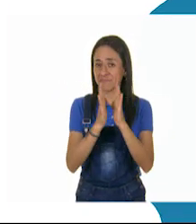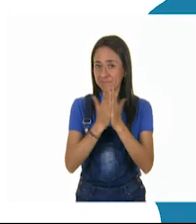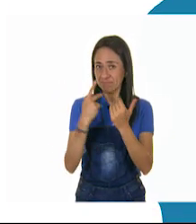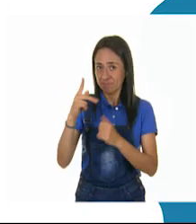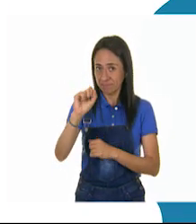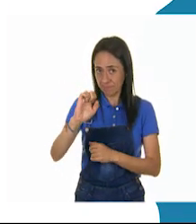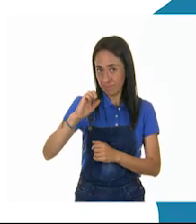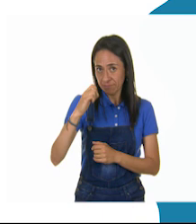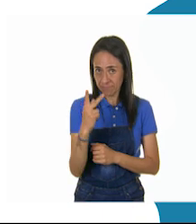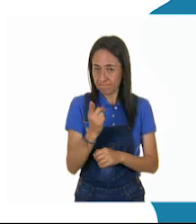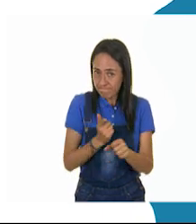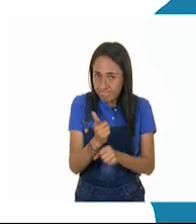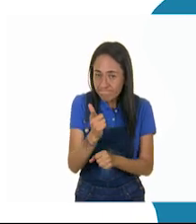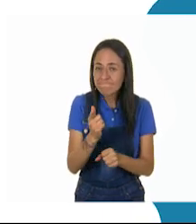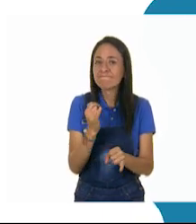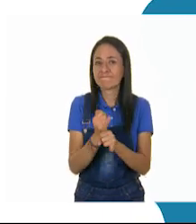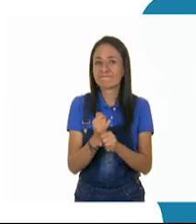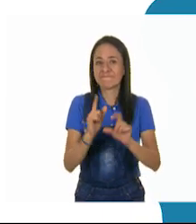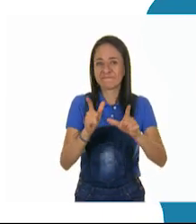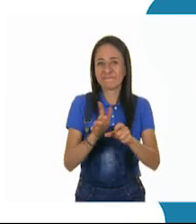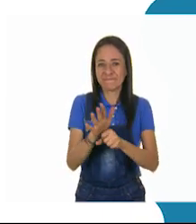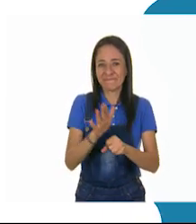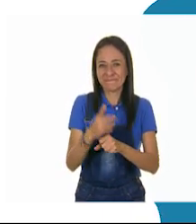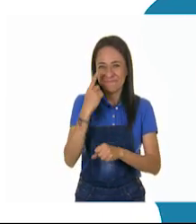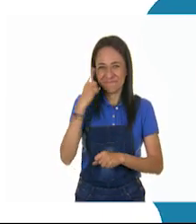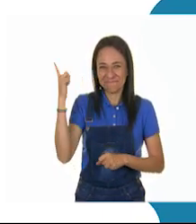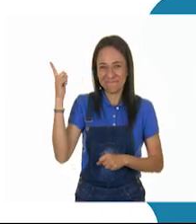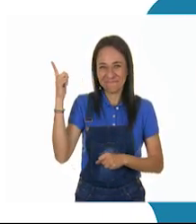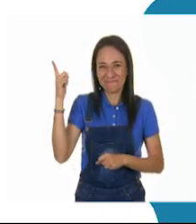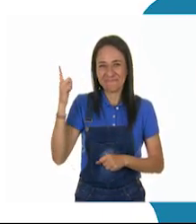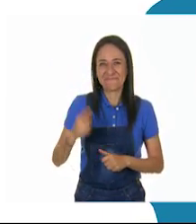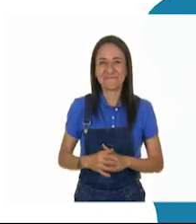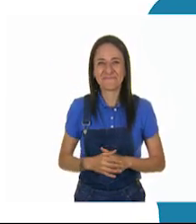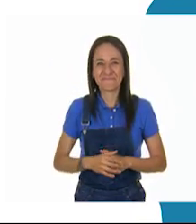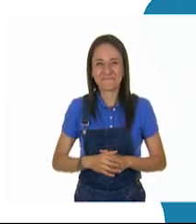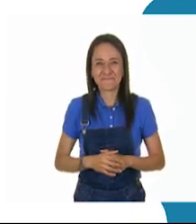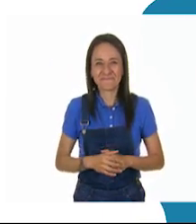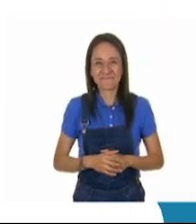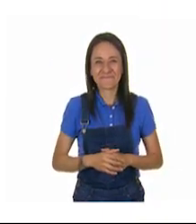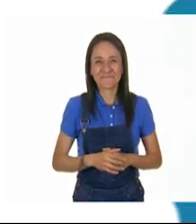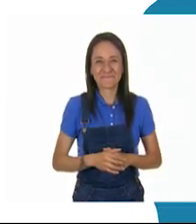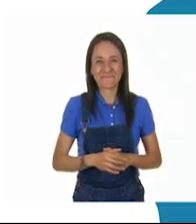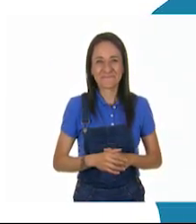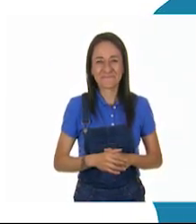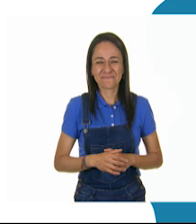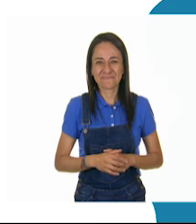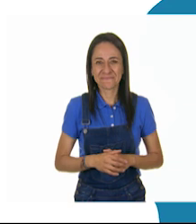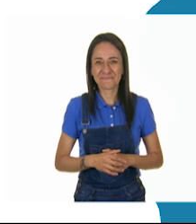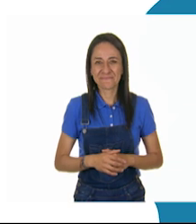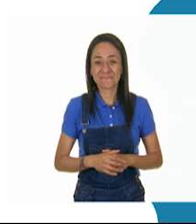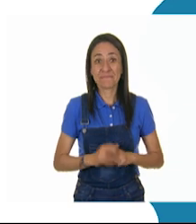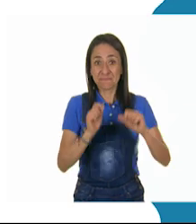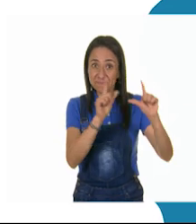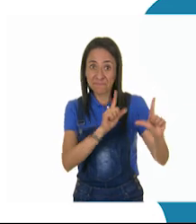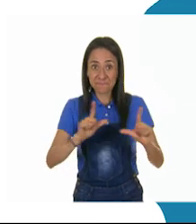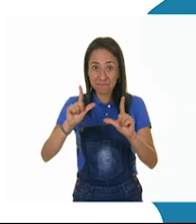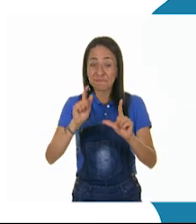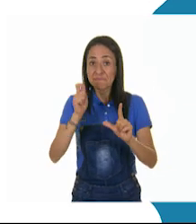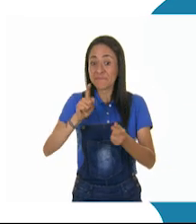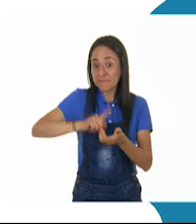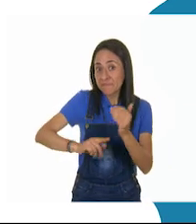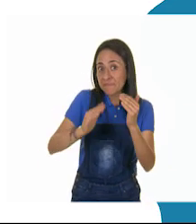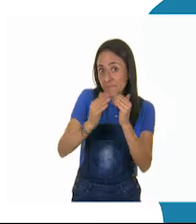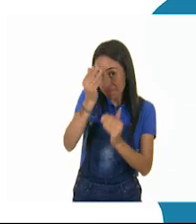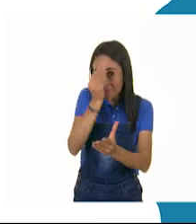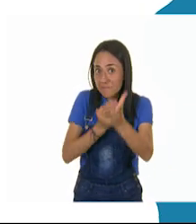texto en la página conaliteg puntos er.gov.ar si quieres volver a ver los programas de